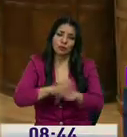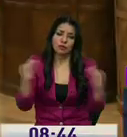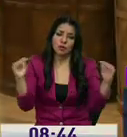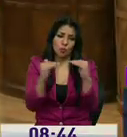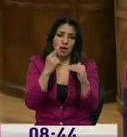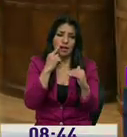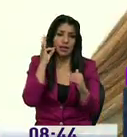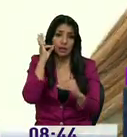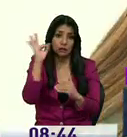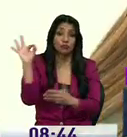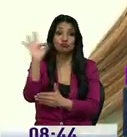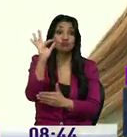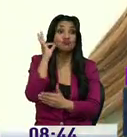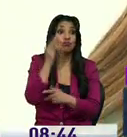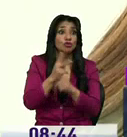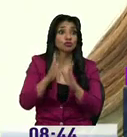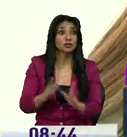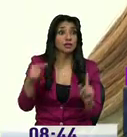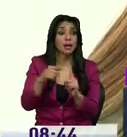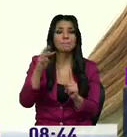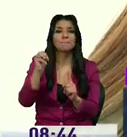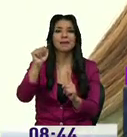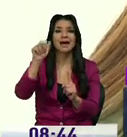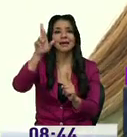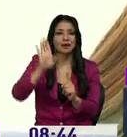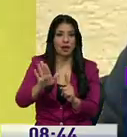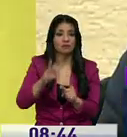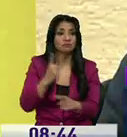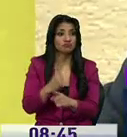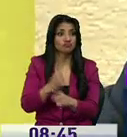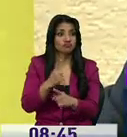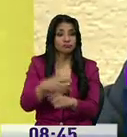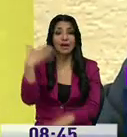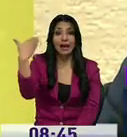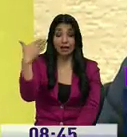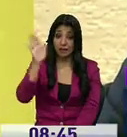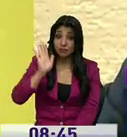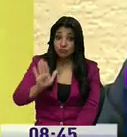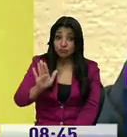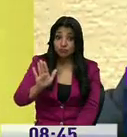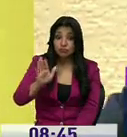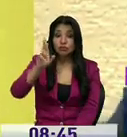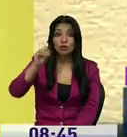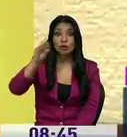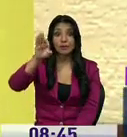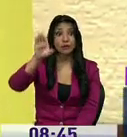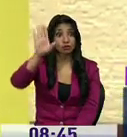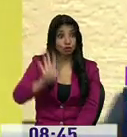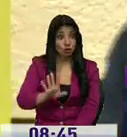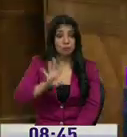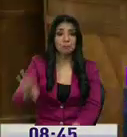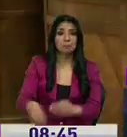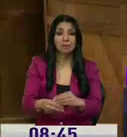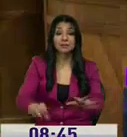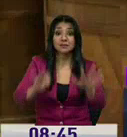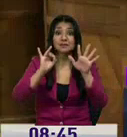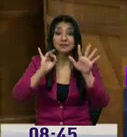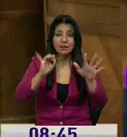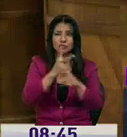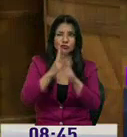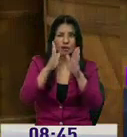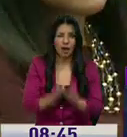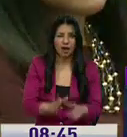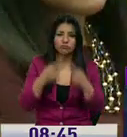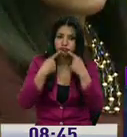de género a la concejal Mayra Tacipanta. Ante ello, el alcalde de este cantón, Roberto Hidalgo, junto a 6 ediles más en rueda de